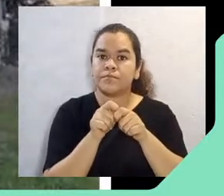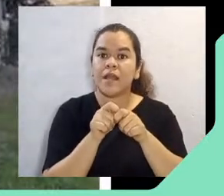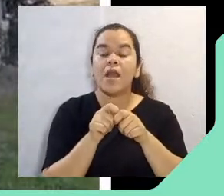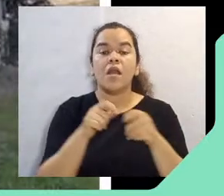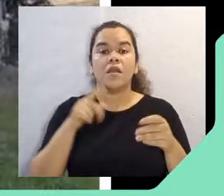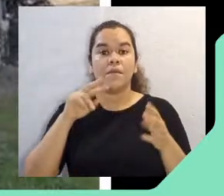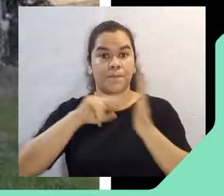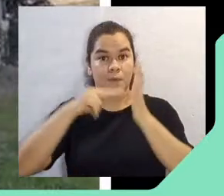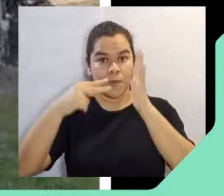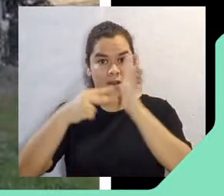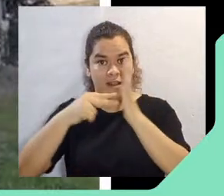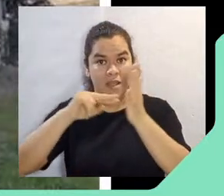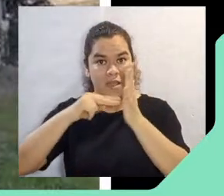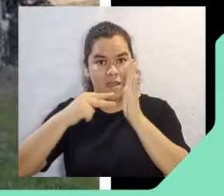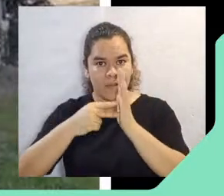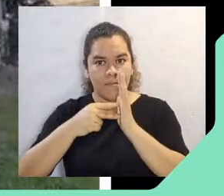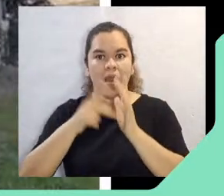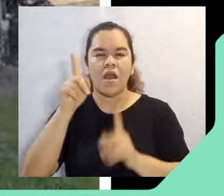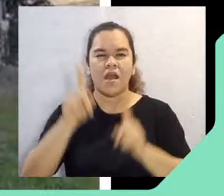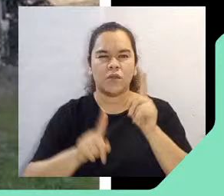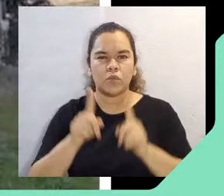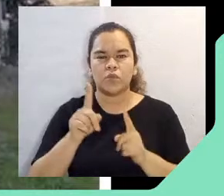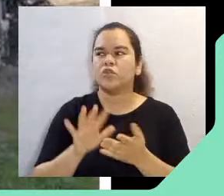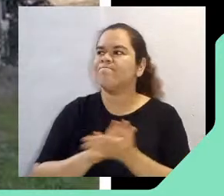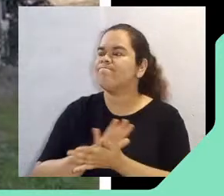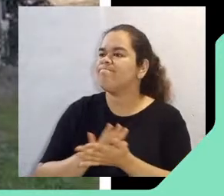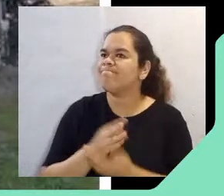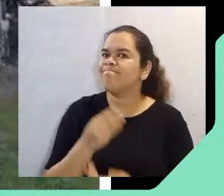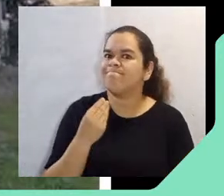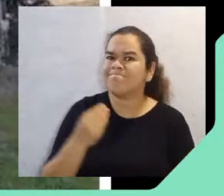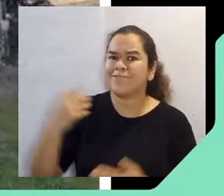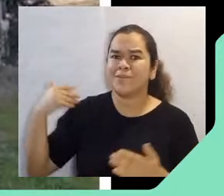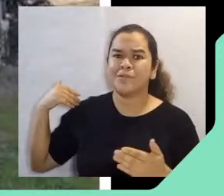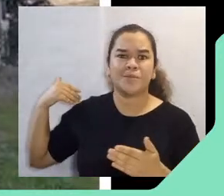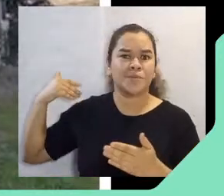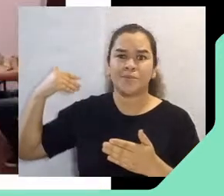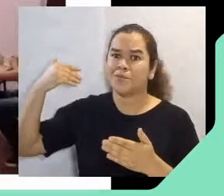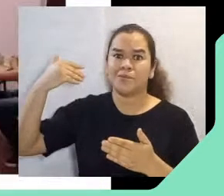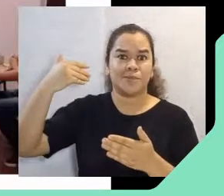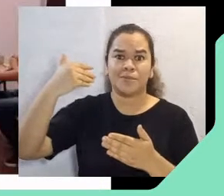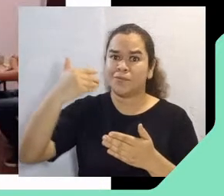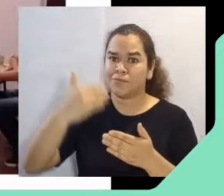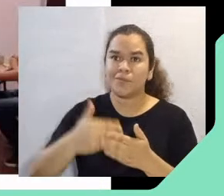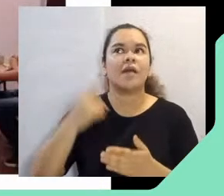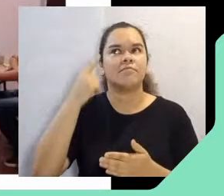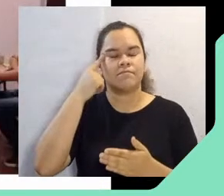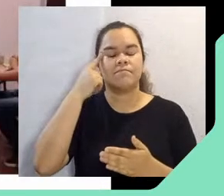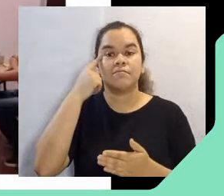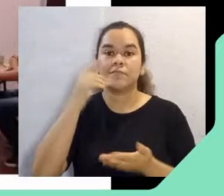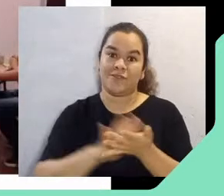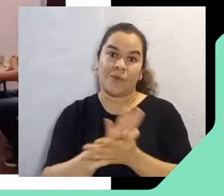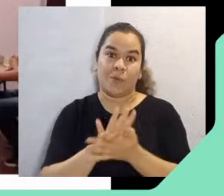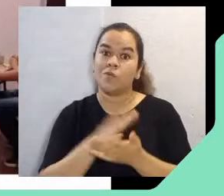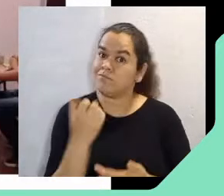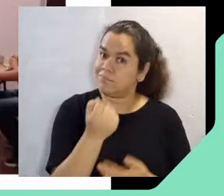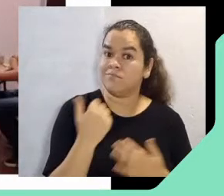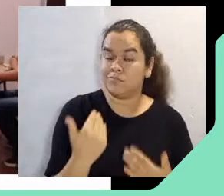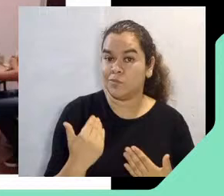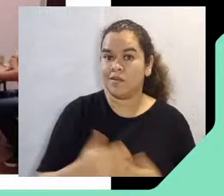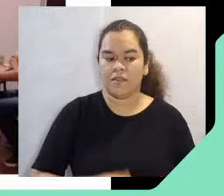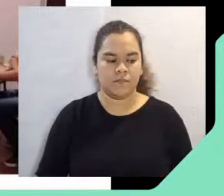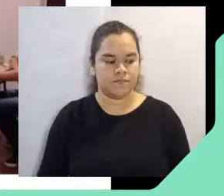soluciones para problemas que todavía aún no existen. Les dejo acá algunas, no solamente mi